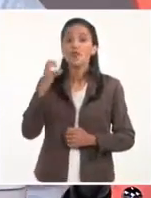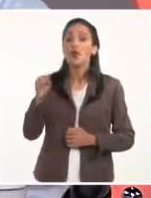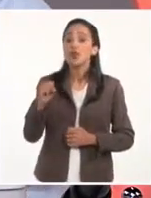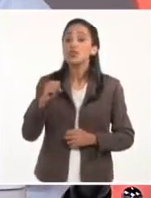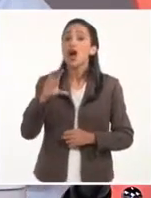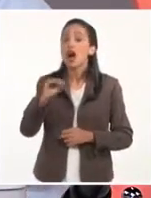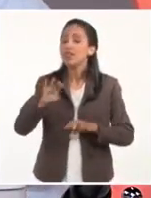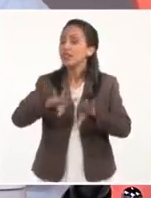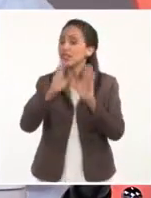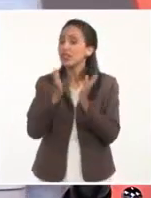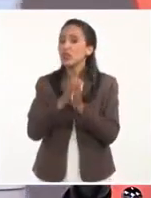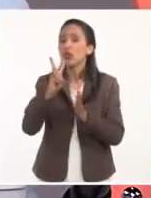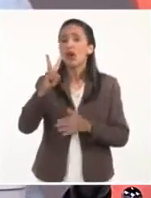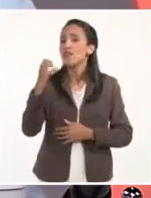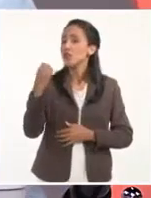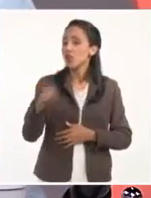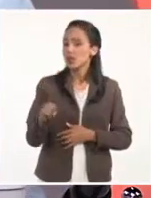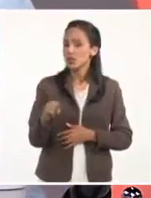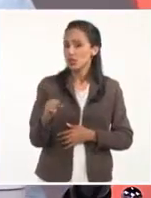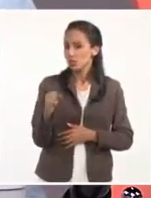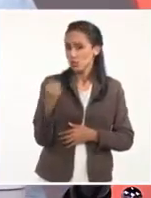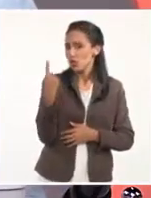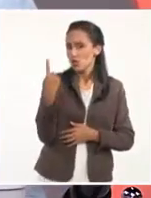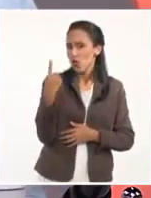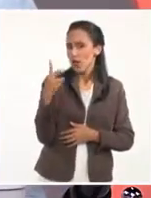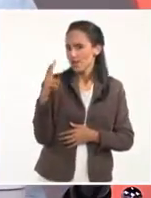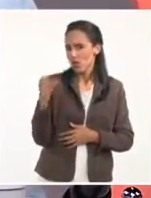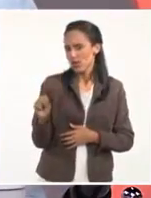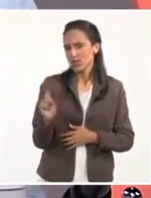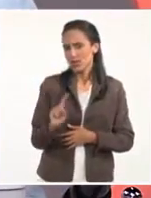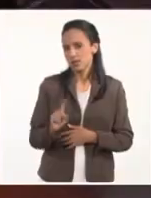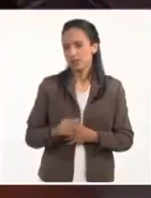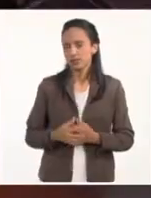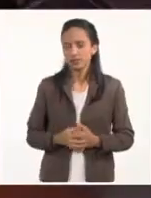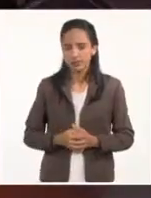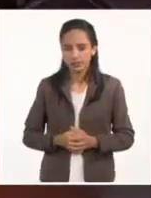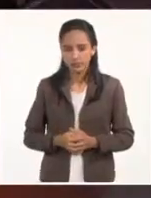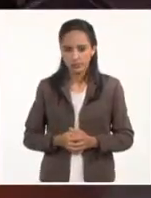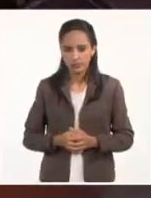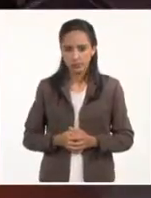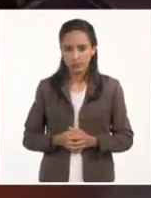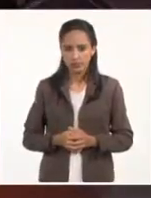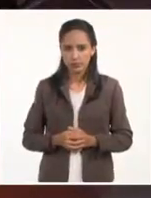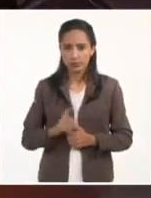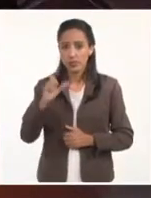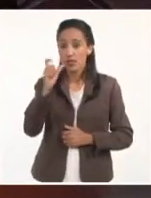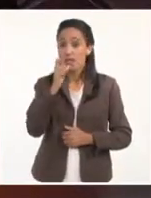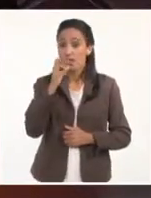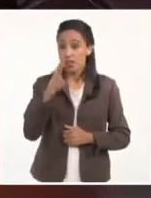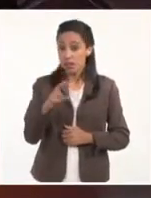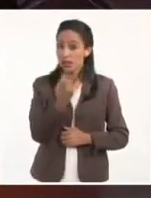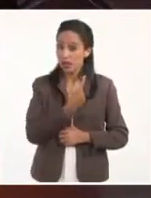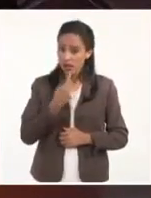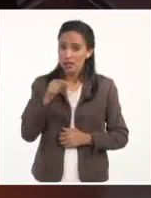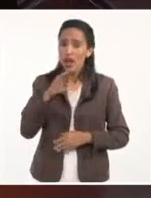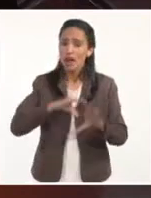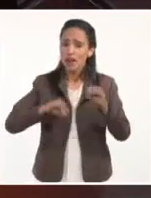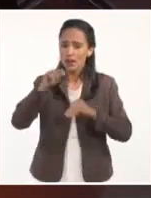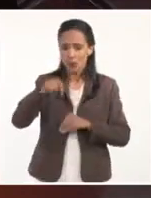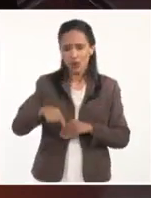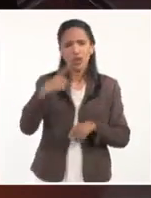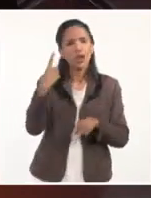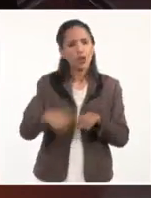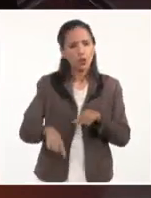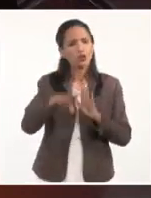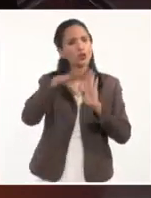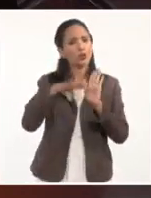no de una sola hay grandes desafíos y los cdr por supuesto estaremos hablando de esos grandes de 90 kilos estaremos invitando